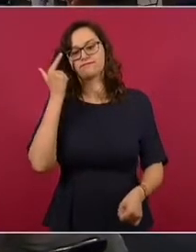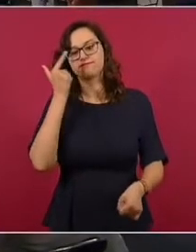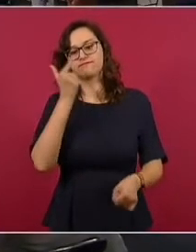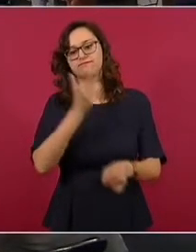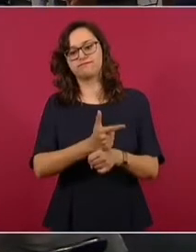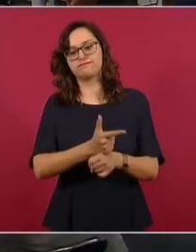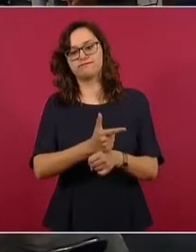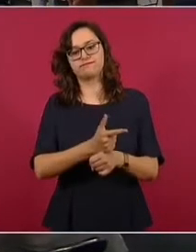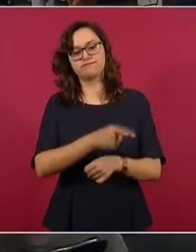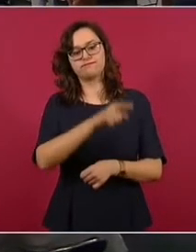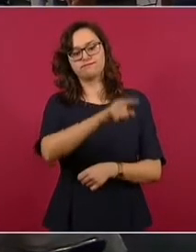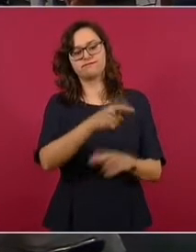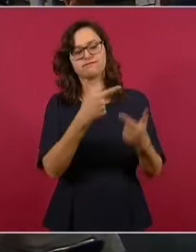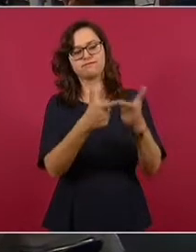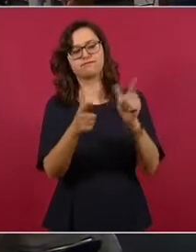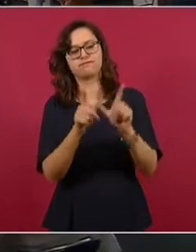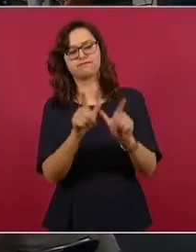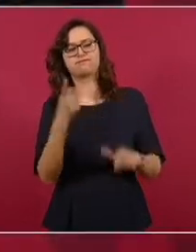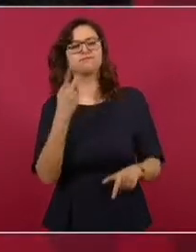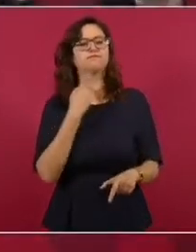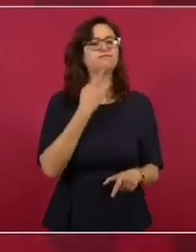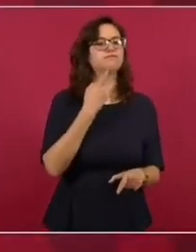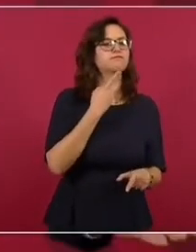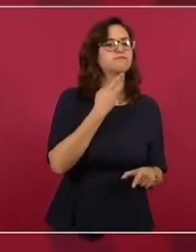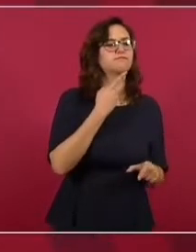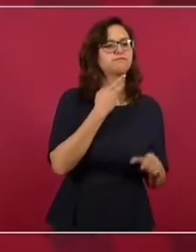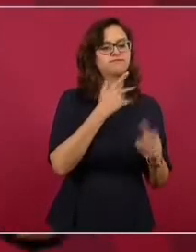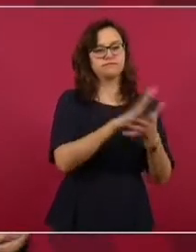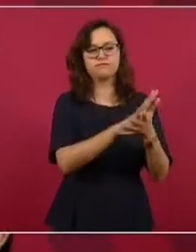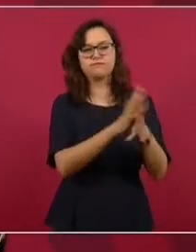ahora ya es público